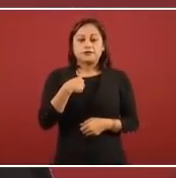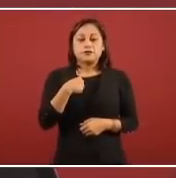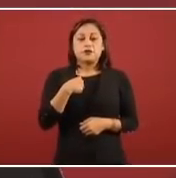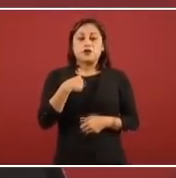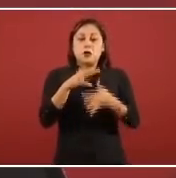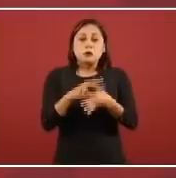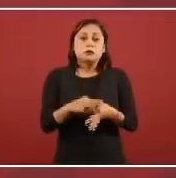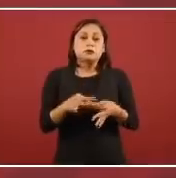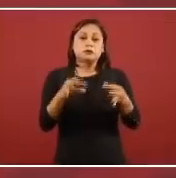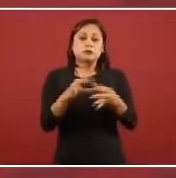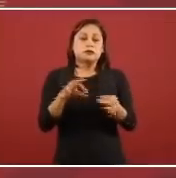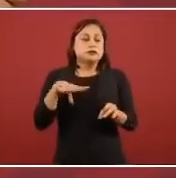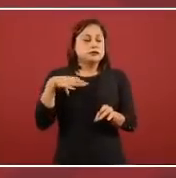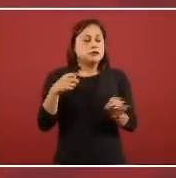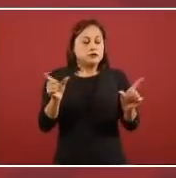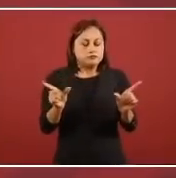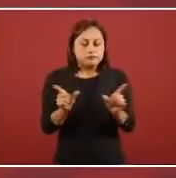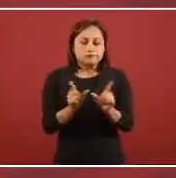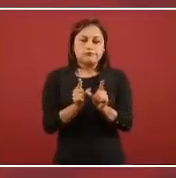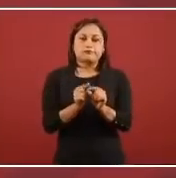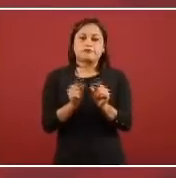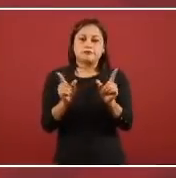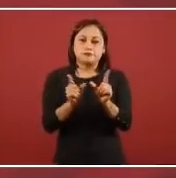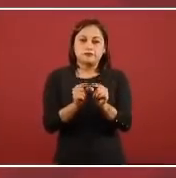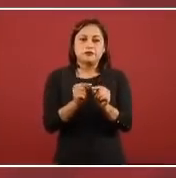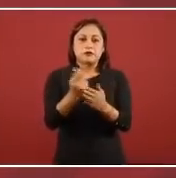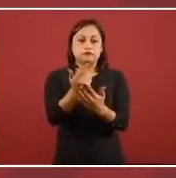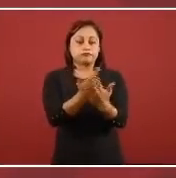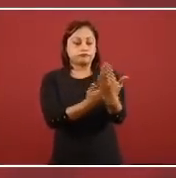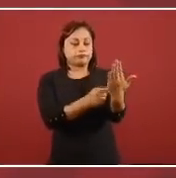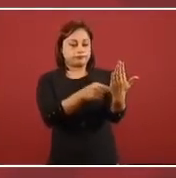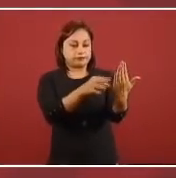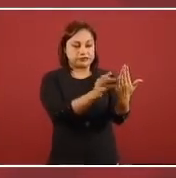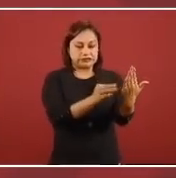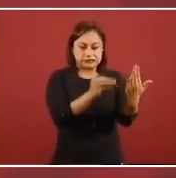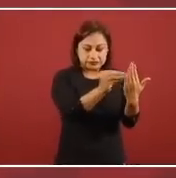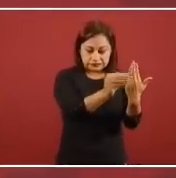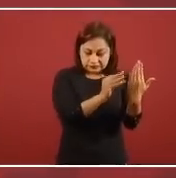resumir, quité muchas cosas